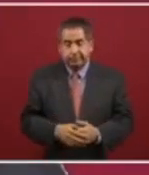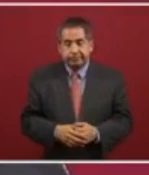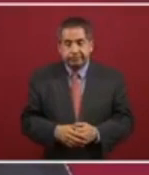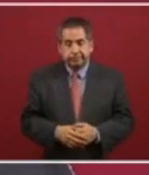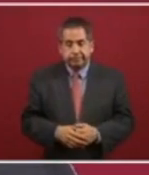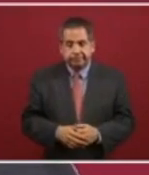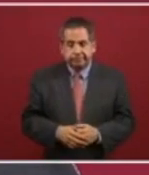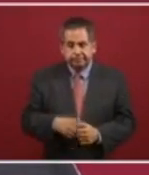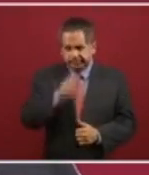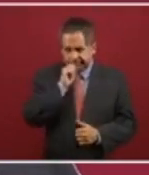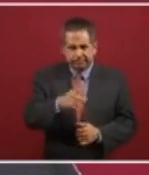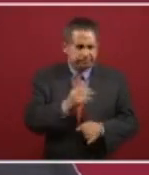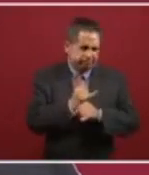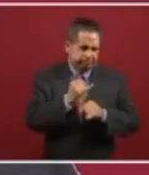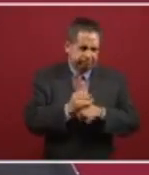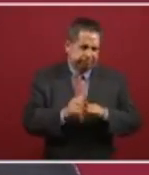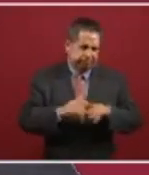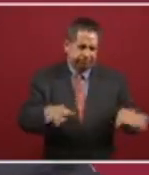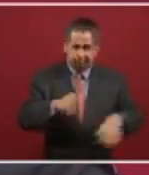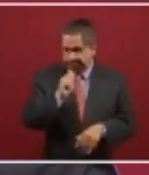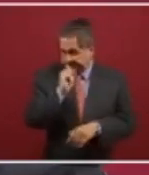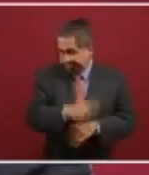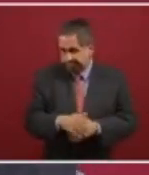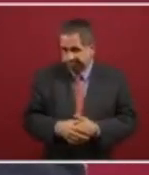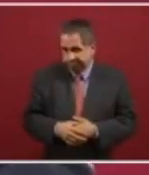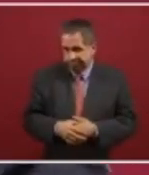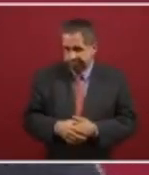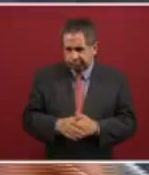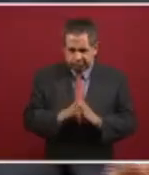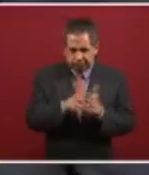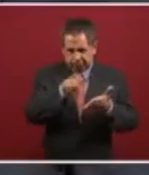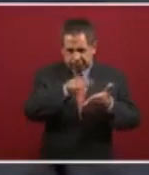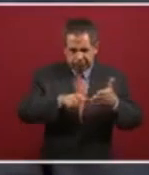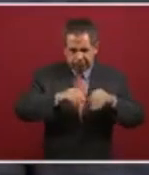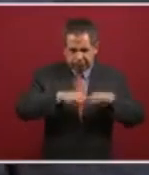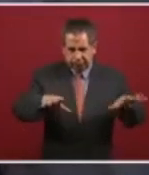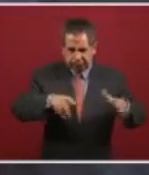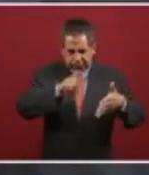También en las redes, columnas,